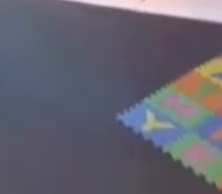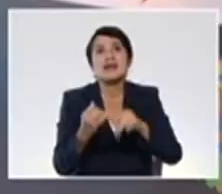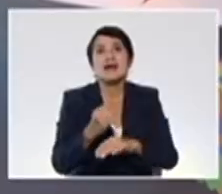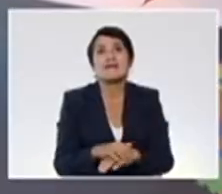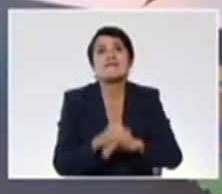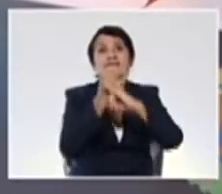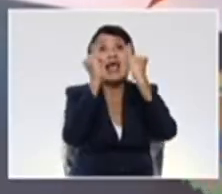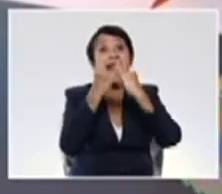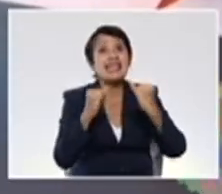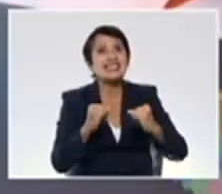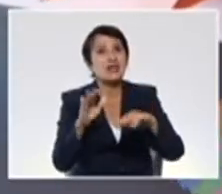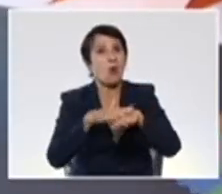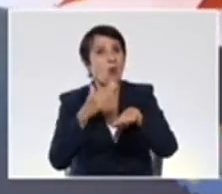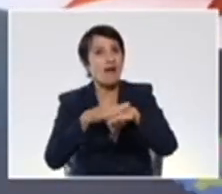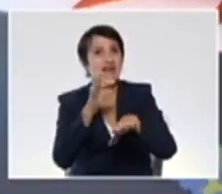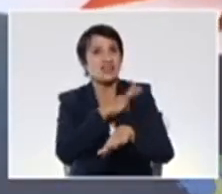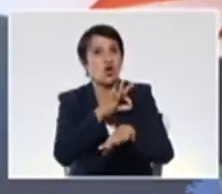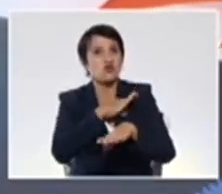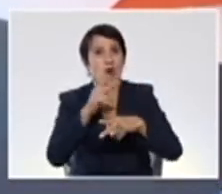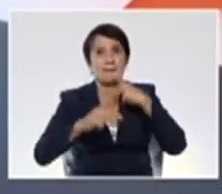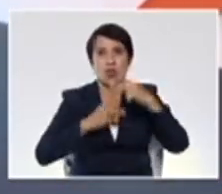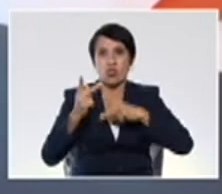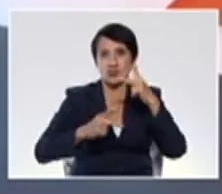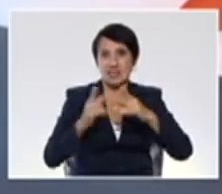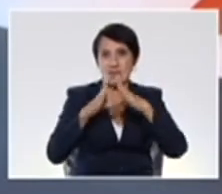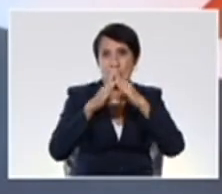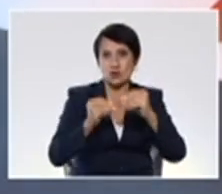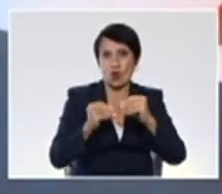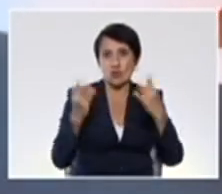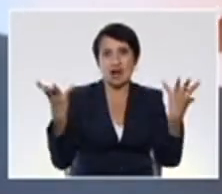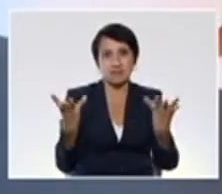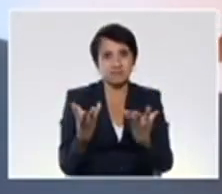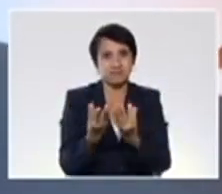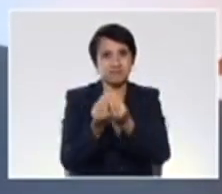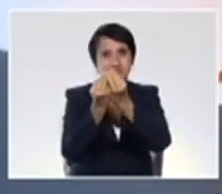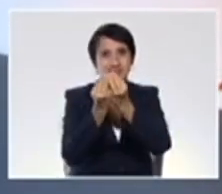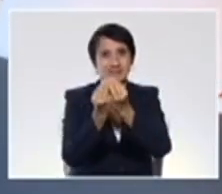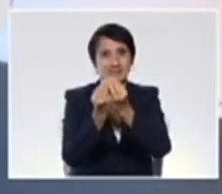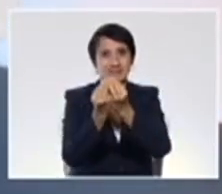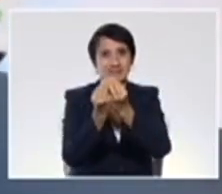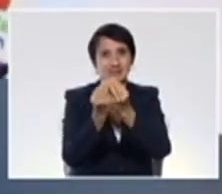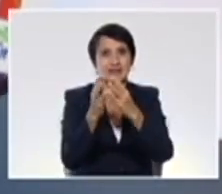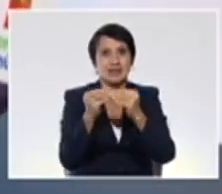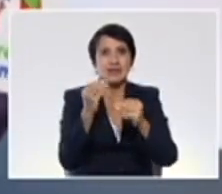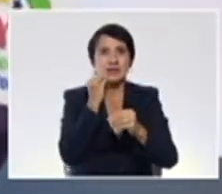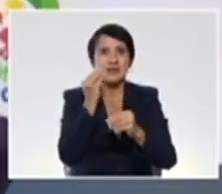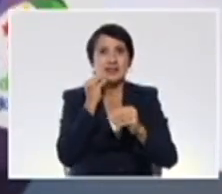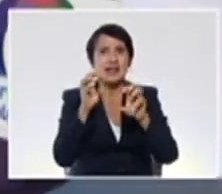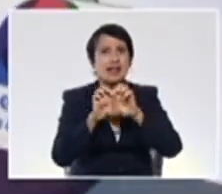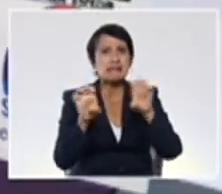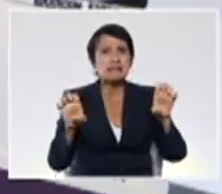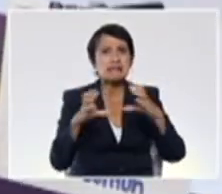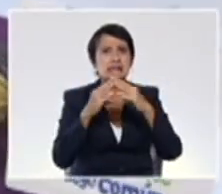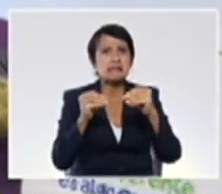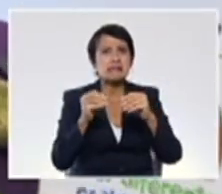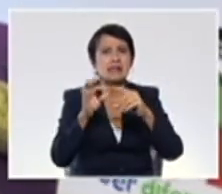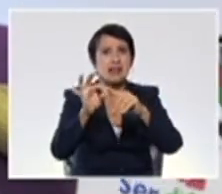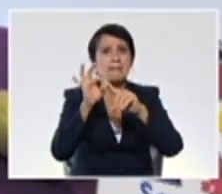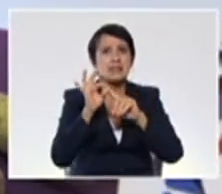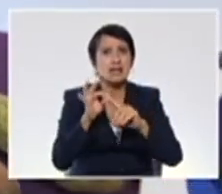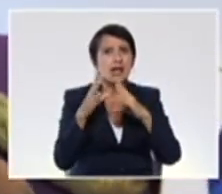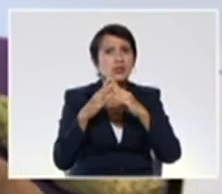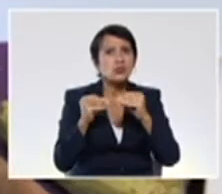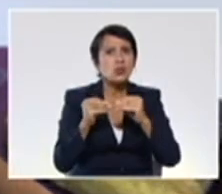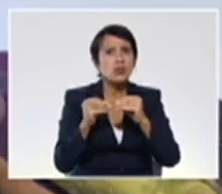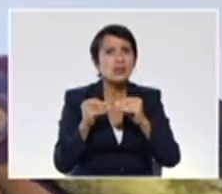Feliz jueves socioproductivo, familia venezolana que acompañas a los jóvenes con necesidades educativas especiales y o con discapacidad que